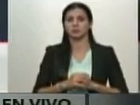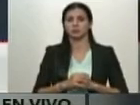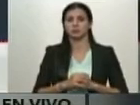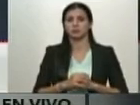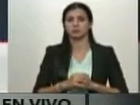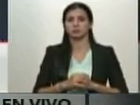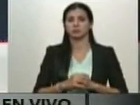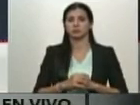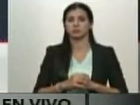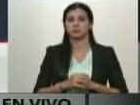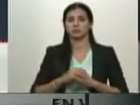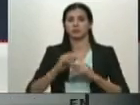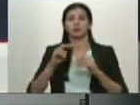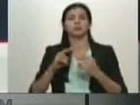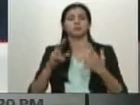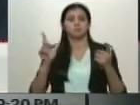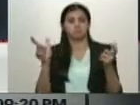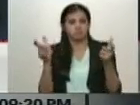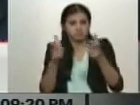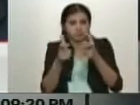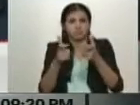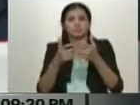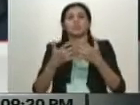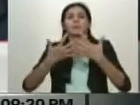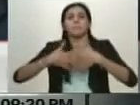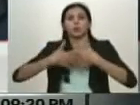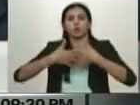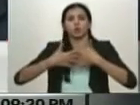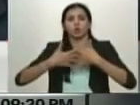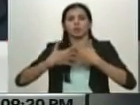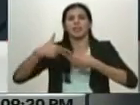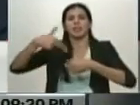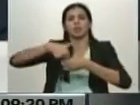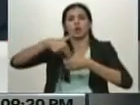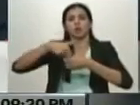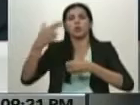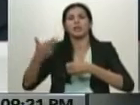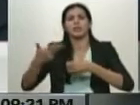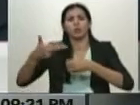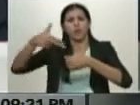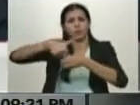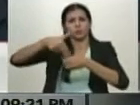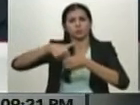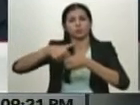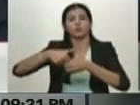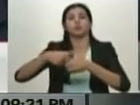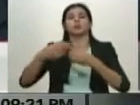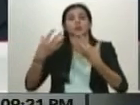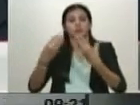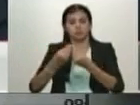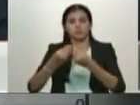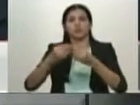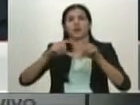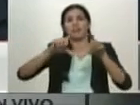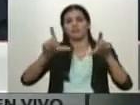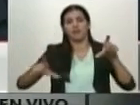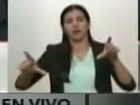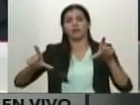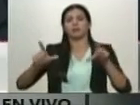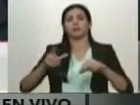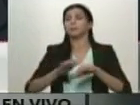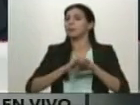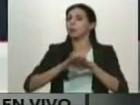con petróleo, ¿no? Con hidrocarburos y que con la faja en el Tigre. El viernes